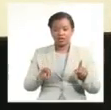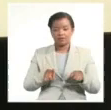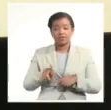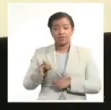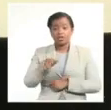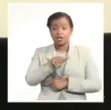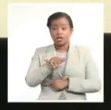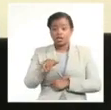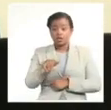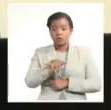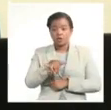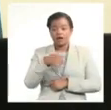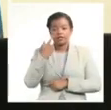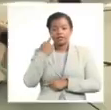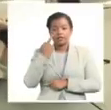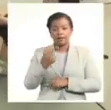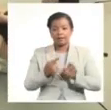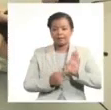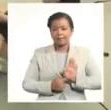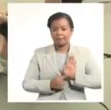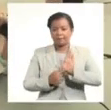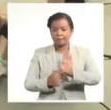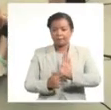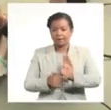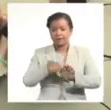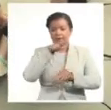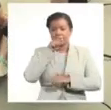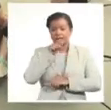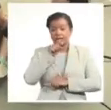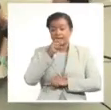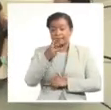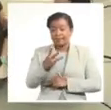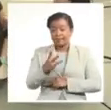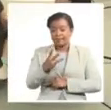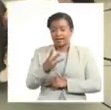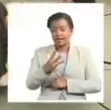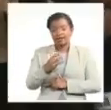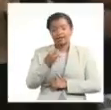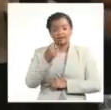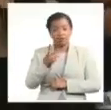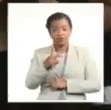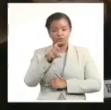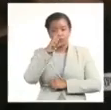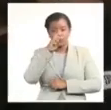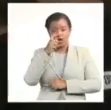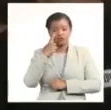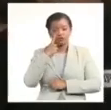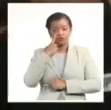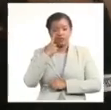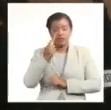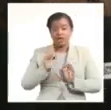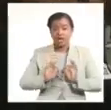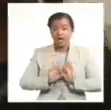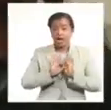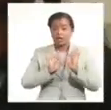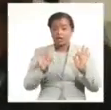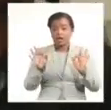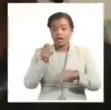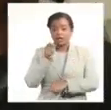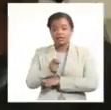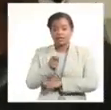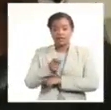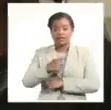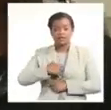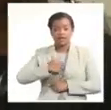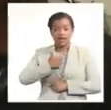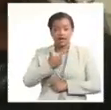fue espacio para las interpretaciones de alumnos de primer y tercer año, un momento que evidenció la calidad de nuestra enseñanza